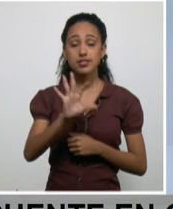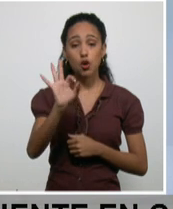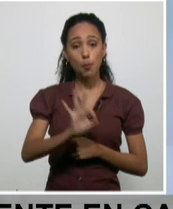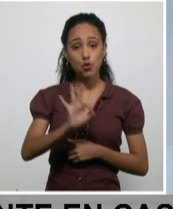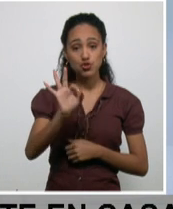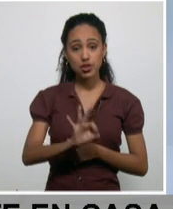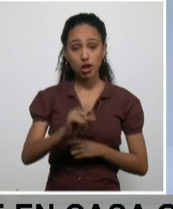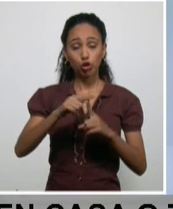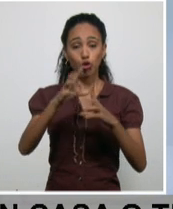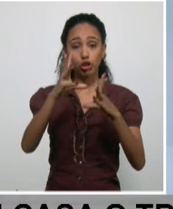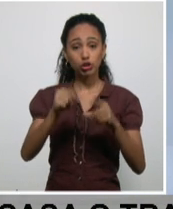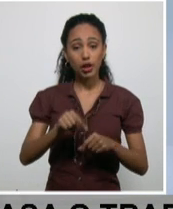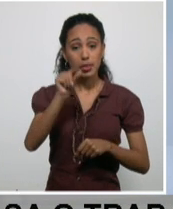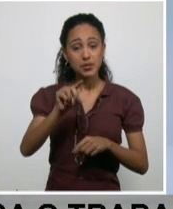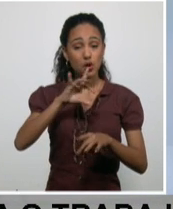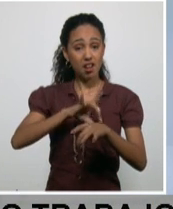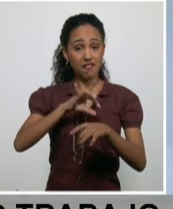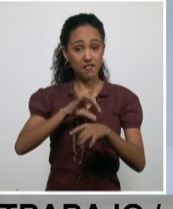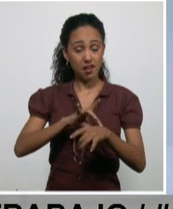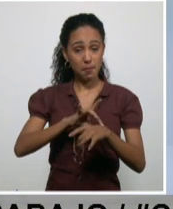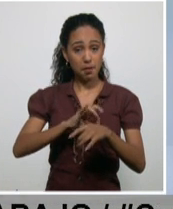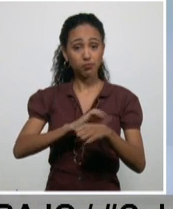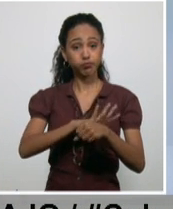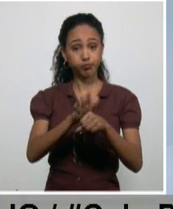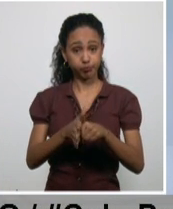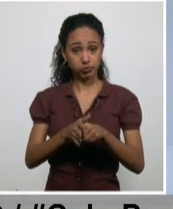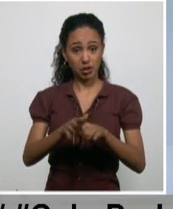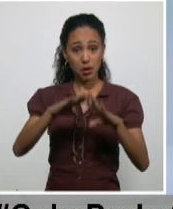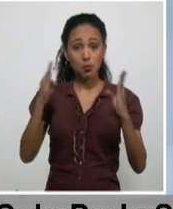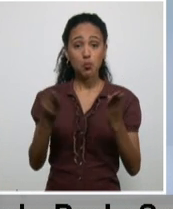38,85% del total de casos reportados en el mundo y